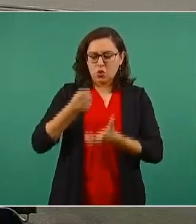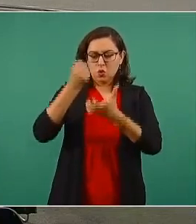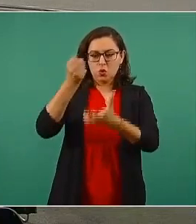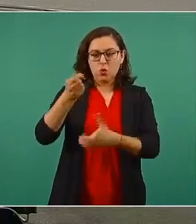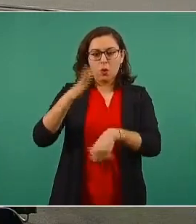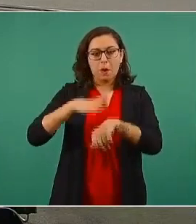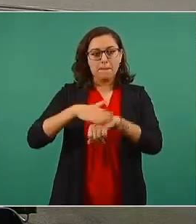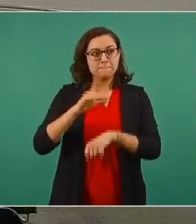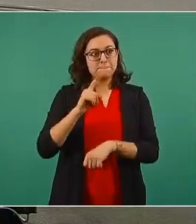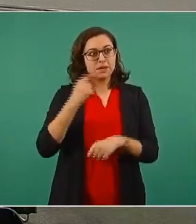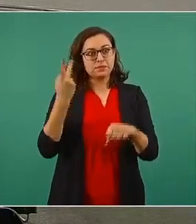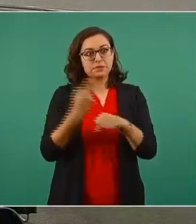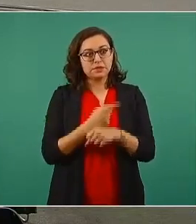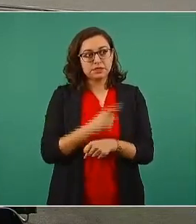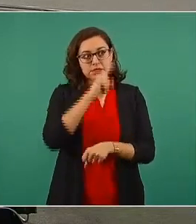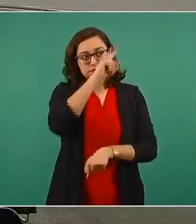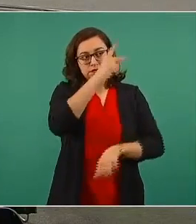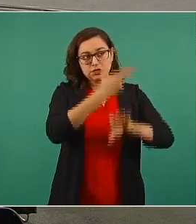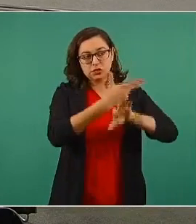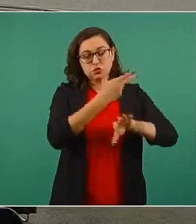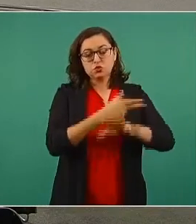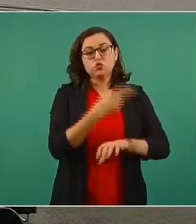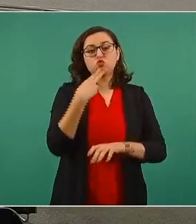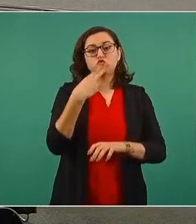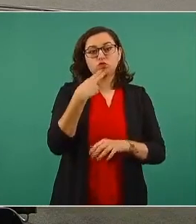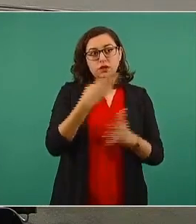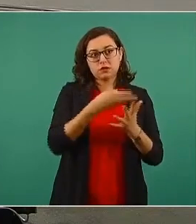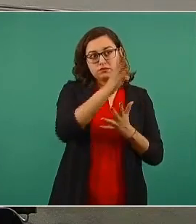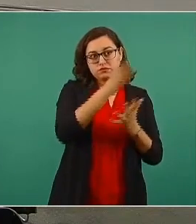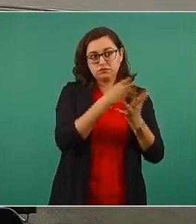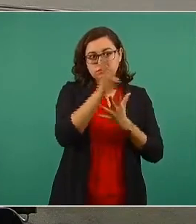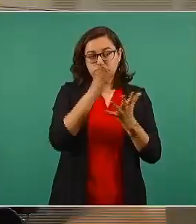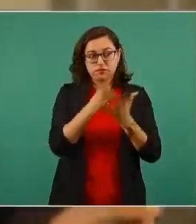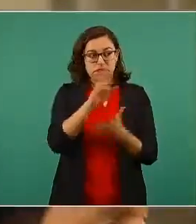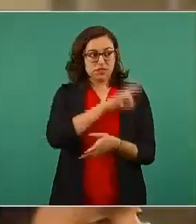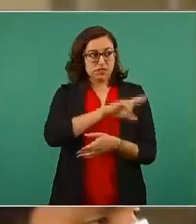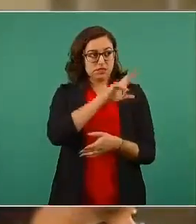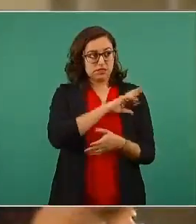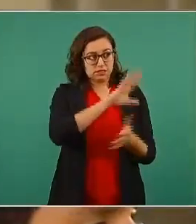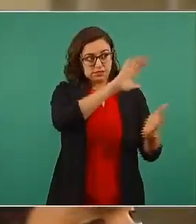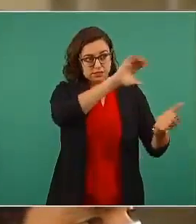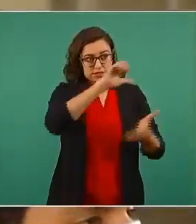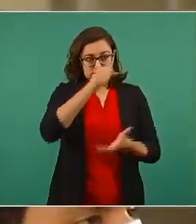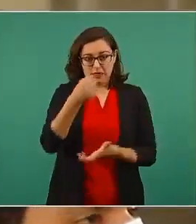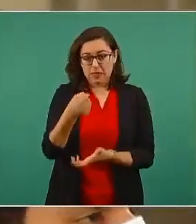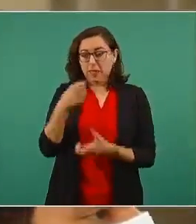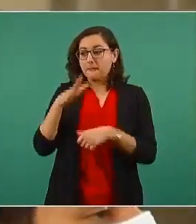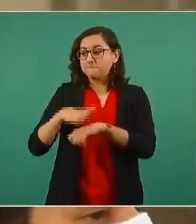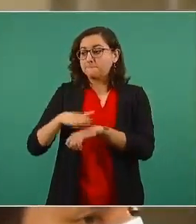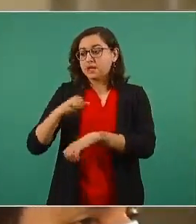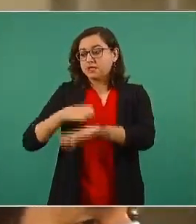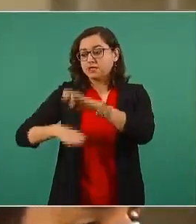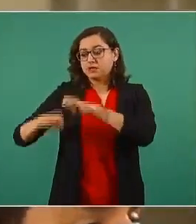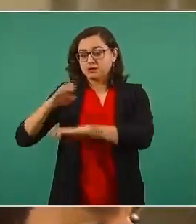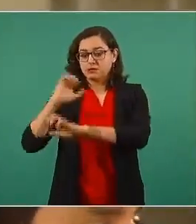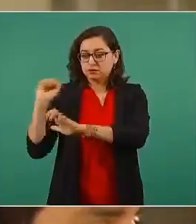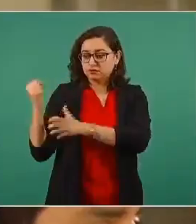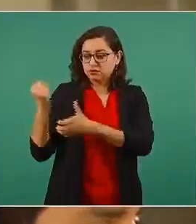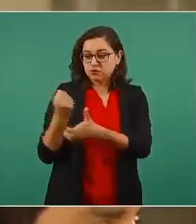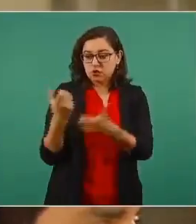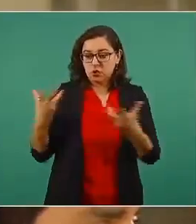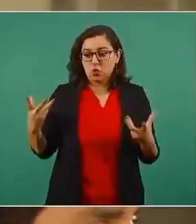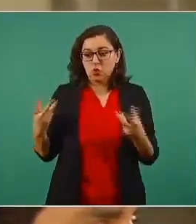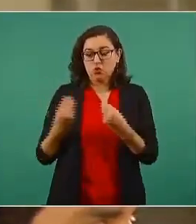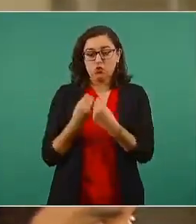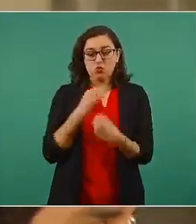uso de los slots y el usufructo de las rutas, más el apoyo de un inversionista mexicano que podría ser posible que la aerolínea vuelva a